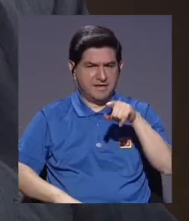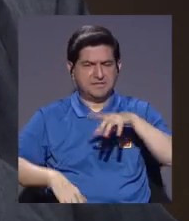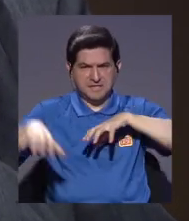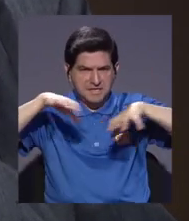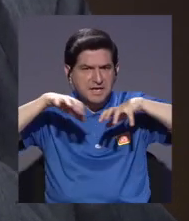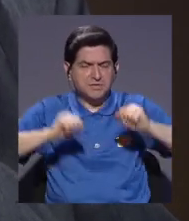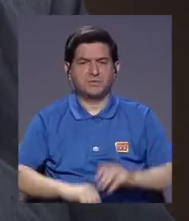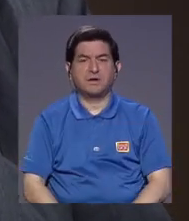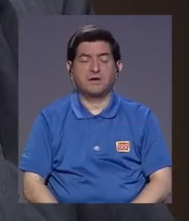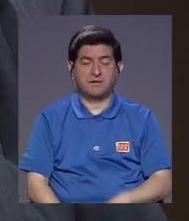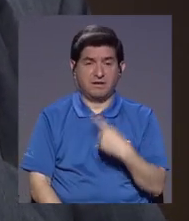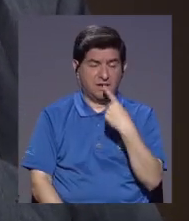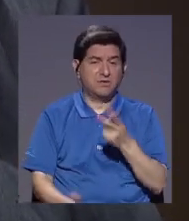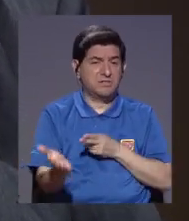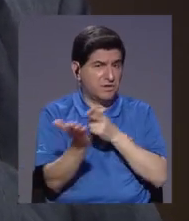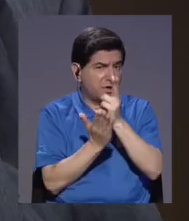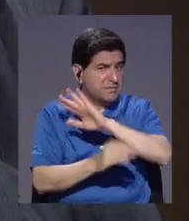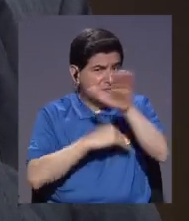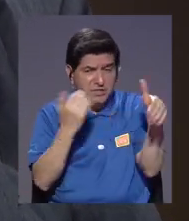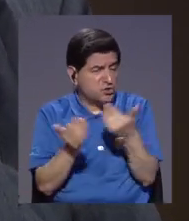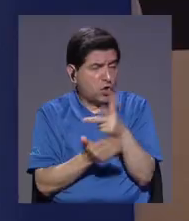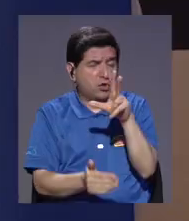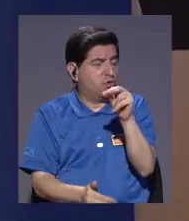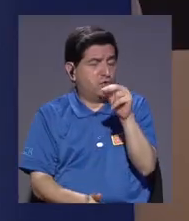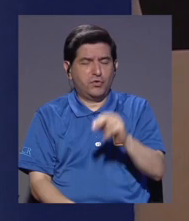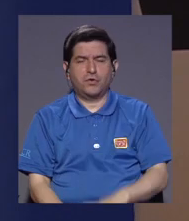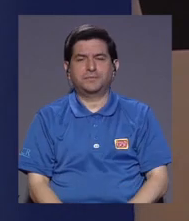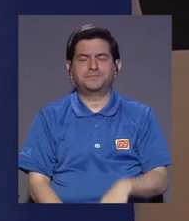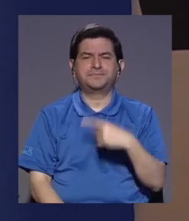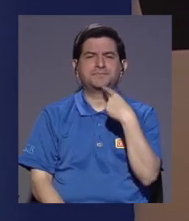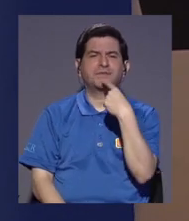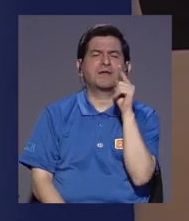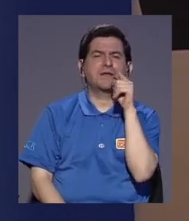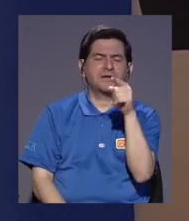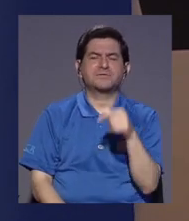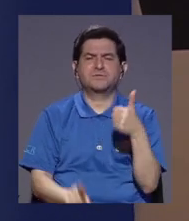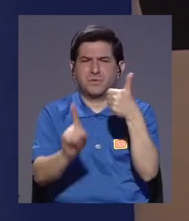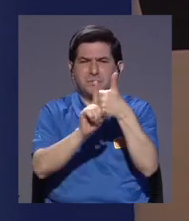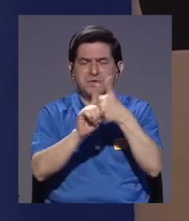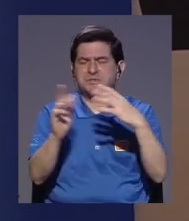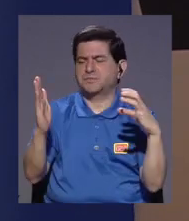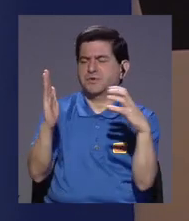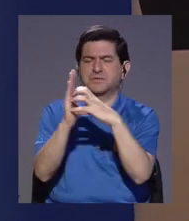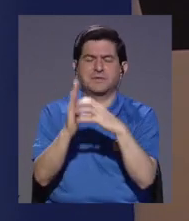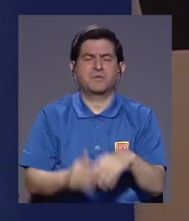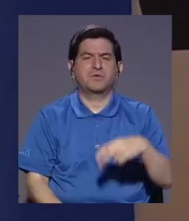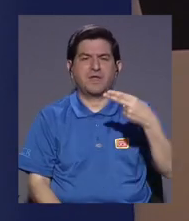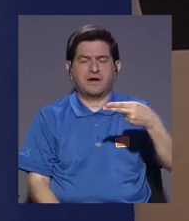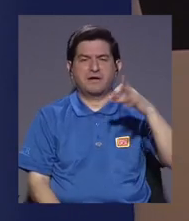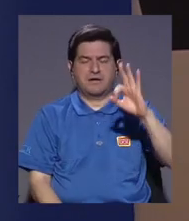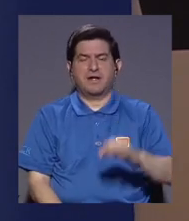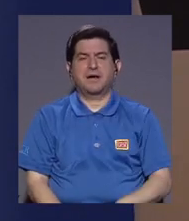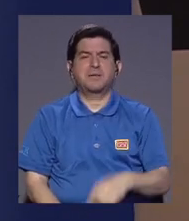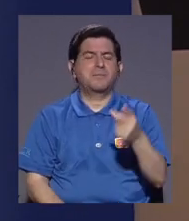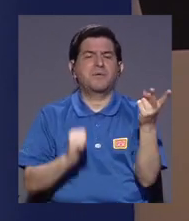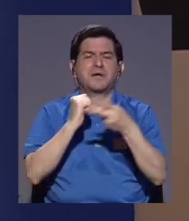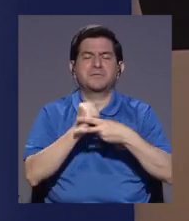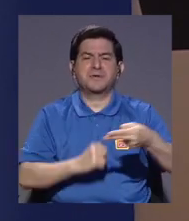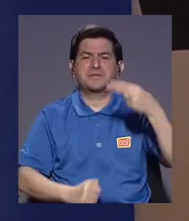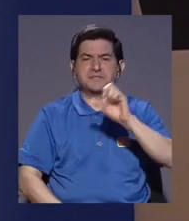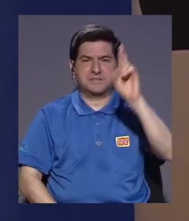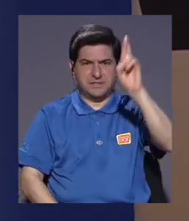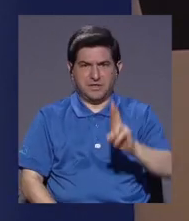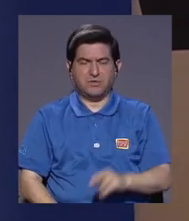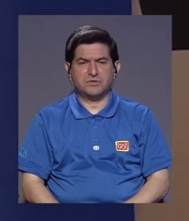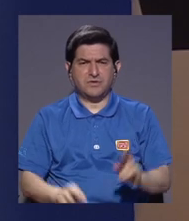actuando de esa manera y debo ser sincero no todos vean las declaraciones que ustedes nos ponen en el texto eran fonseca dice pocas veces